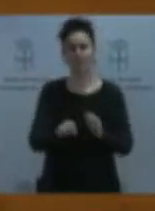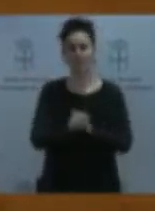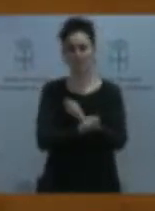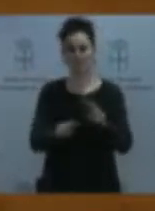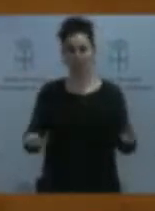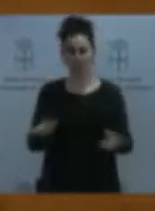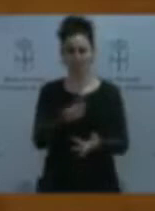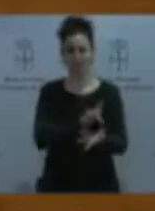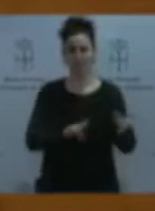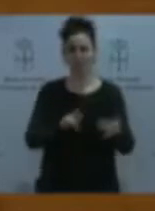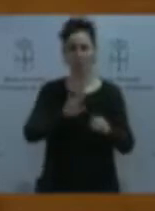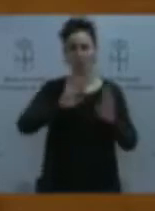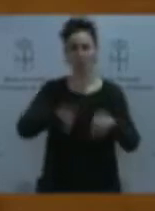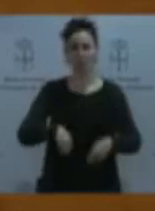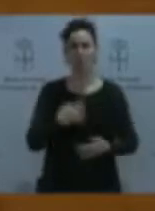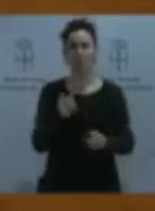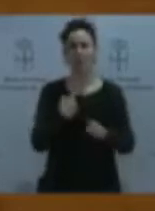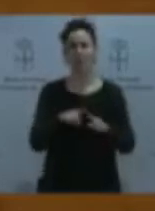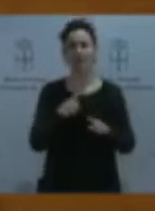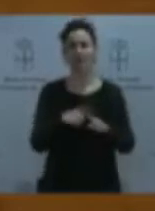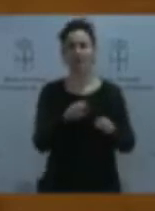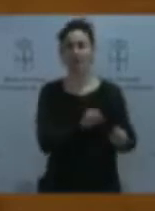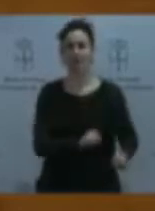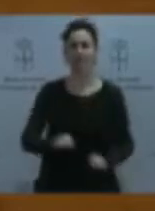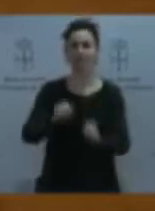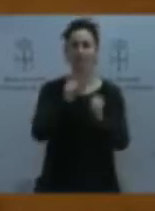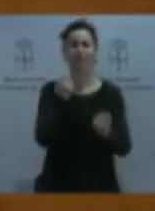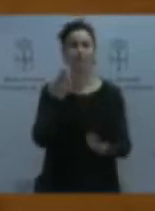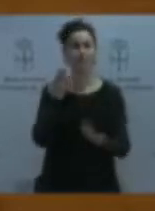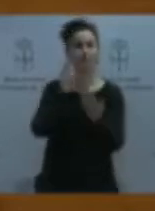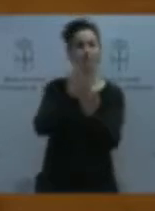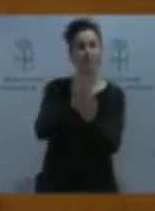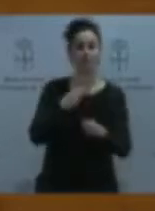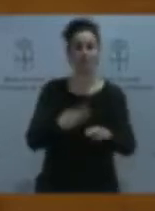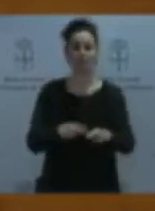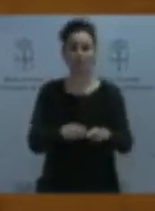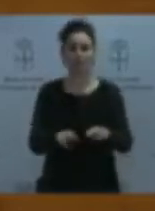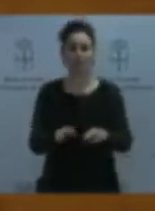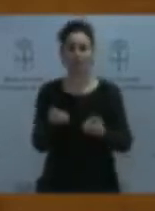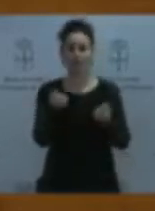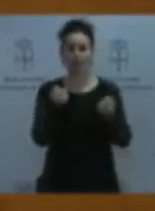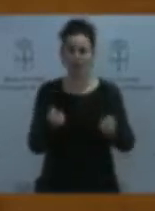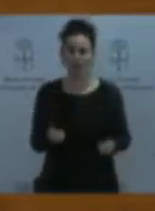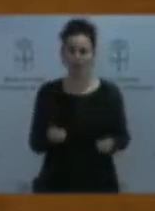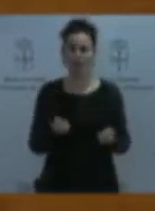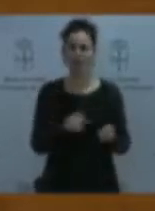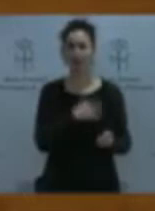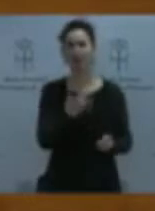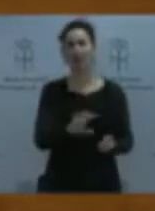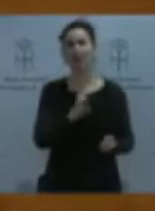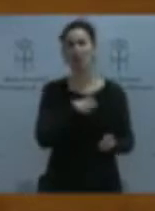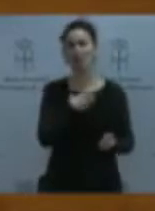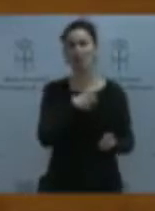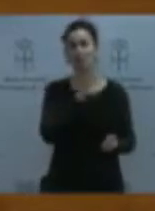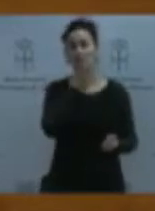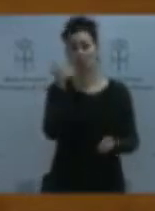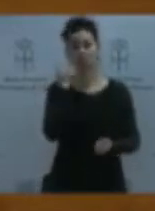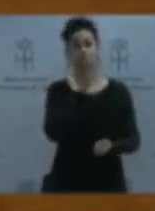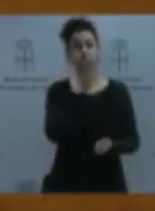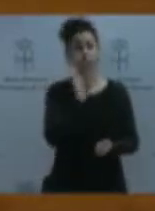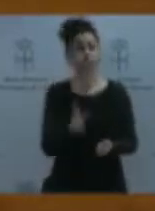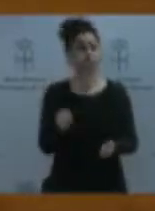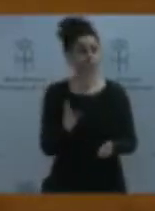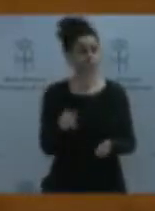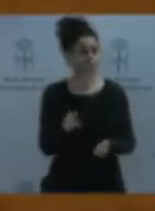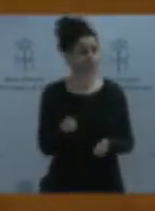a las políticas de ajuste y la impunidad que transmitía el reguero de casos de corrupción. Hoy se dan elementos que debilitan la imagen de